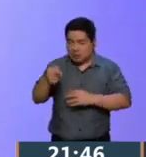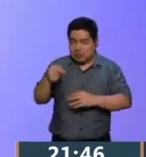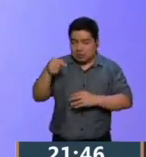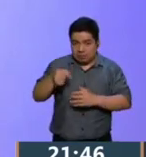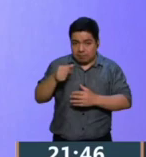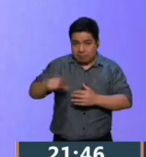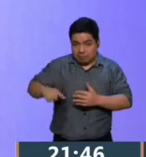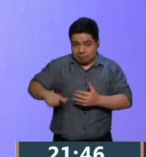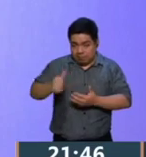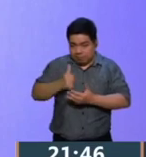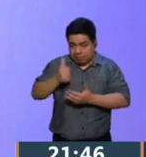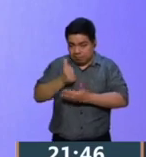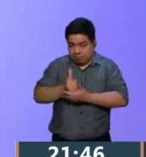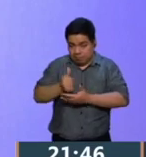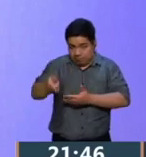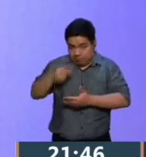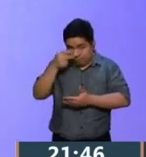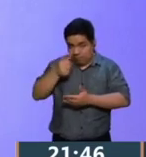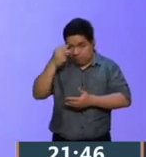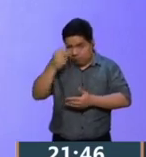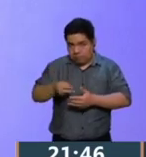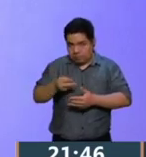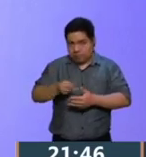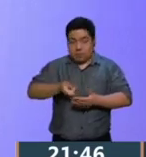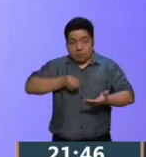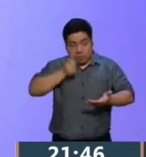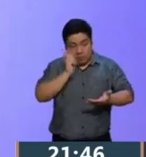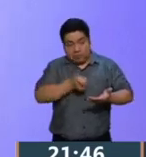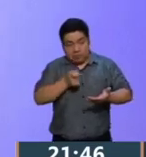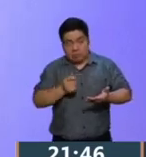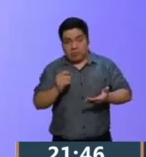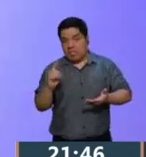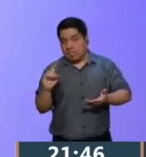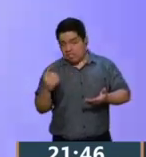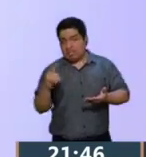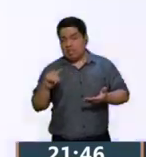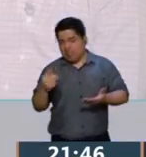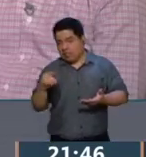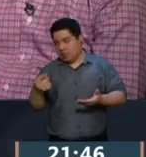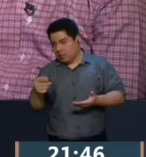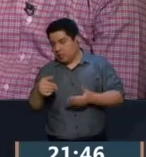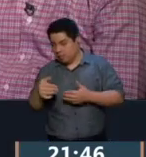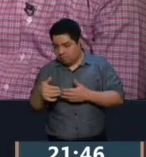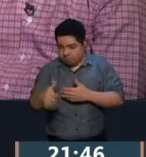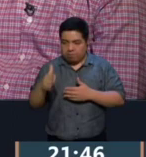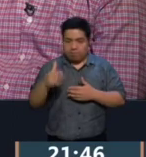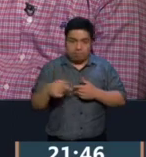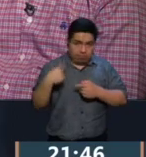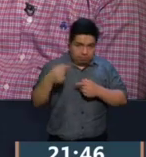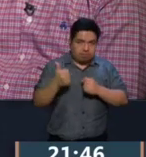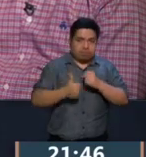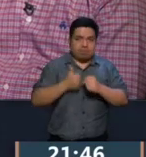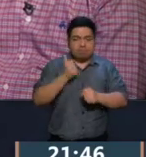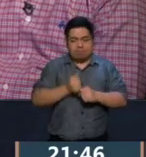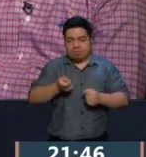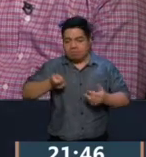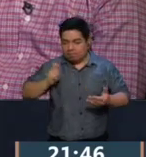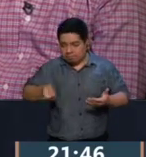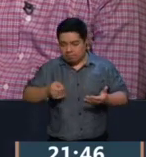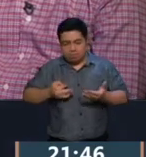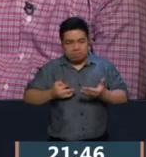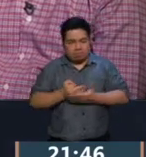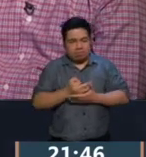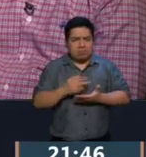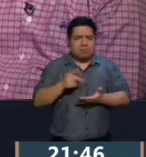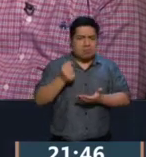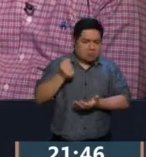ciudad viene aprobando, por ejemplo, presupuestos en diciembre de cada año, para todo el ejercicio fiscal del año siguiente, presupuestos